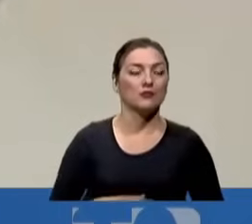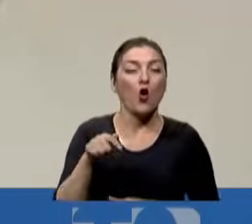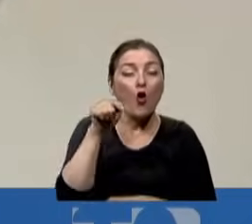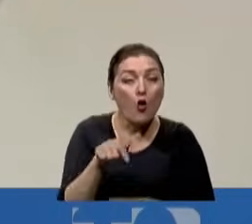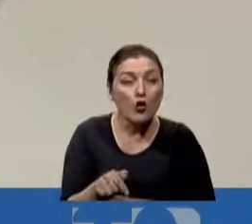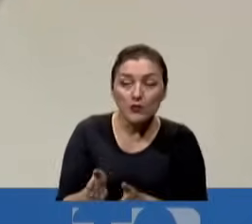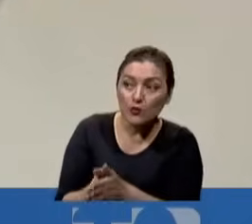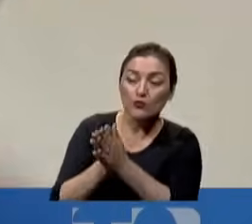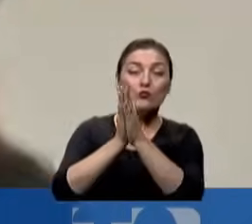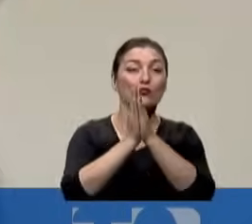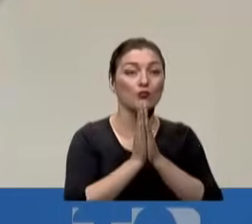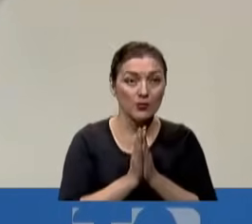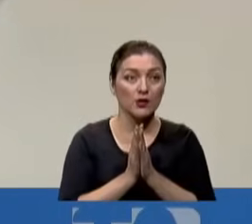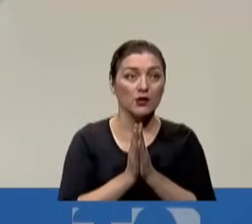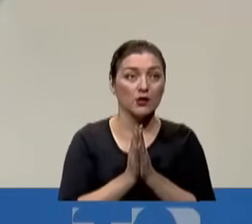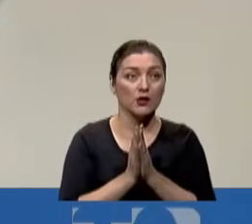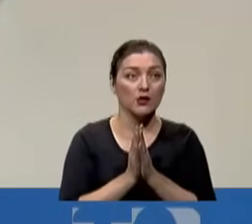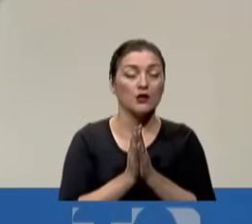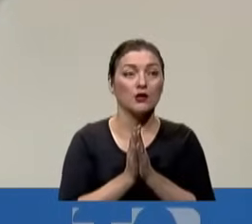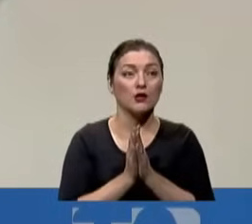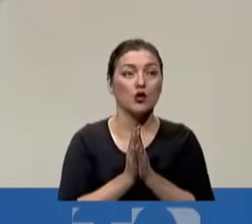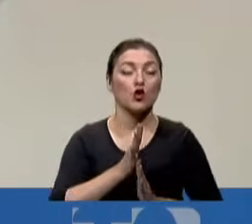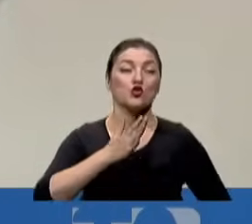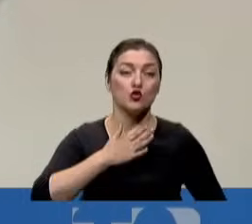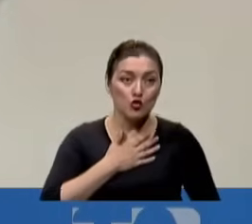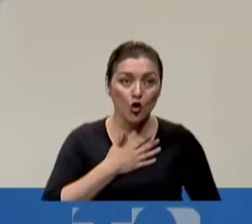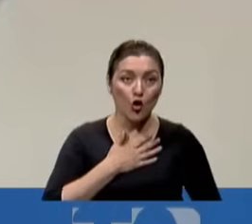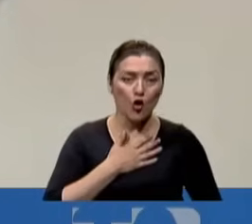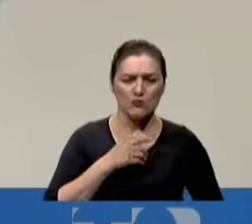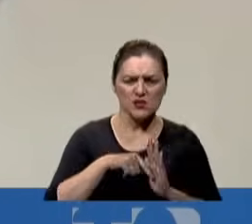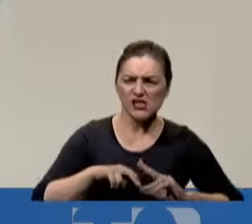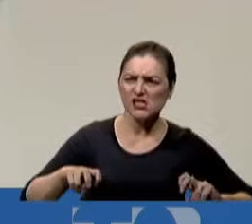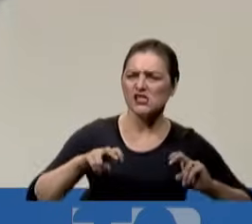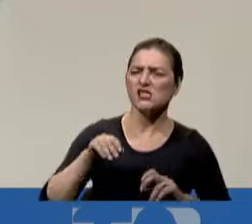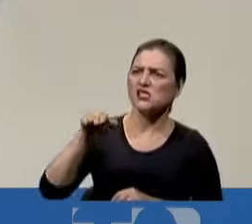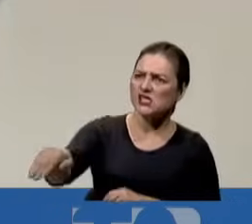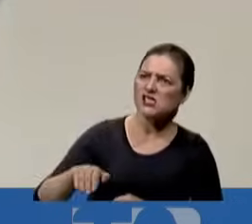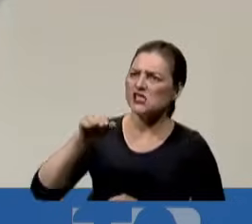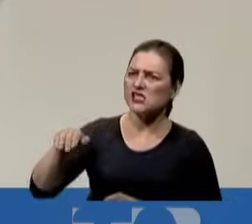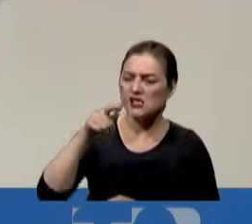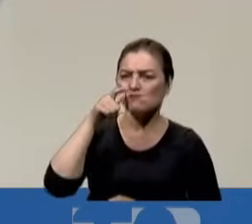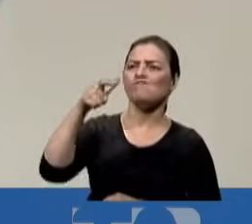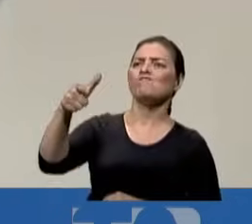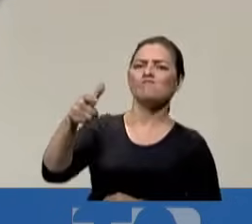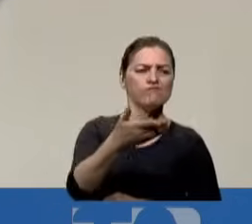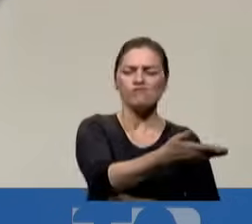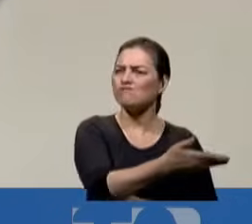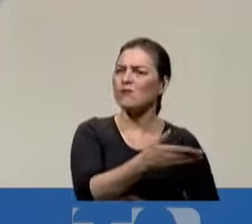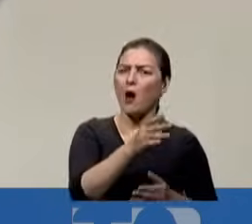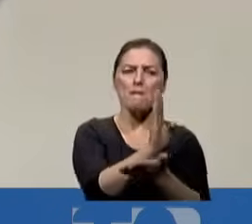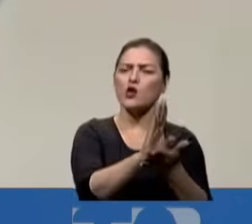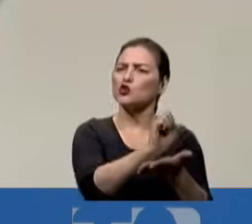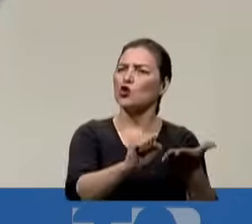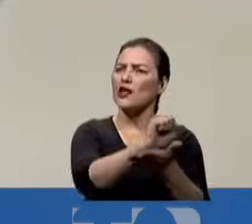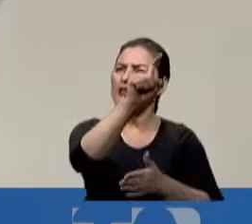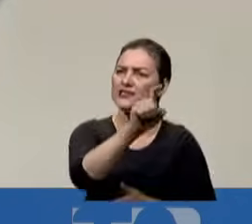estoy solicitando ya formalmente que se me haga llegar, porque yo he sido exhaustivo y en esto no voy a parar, voy a fiscalizar permanentemente, porque